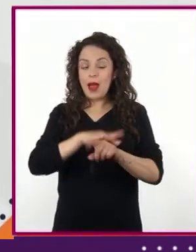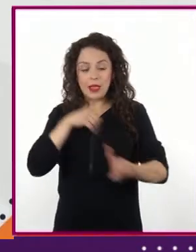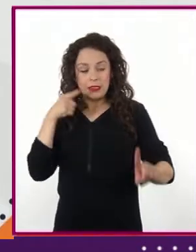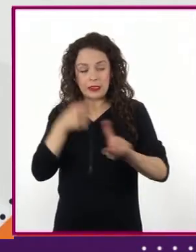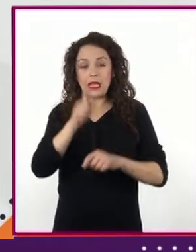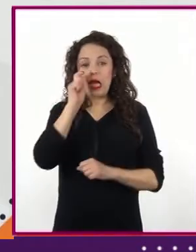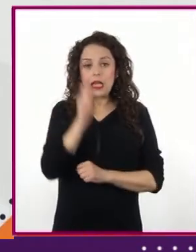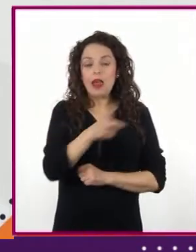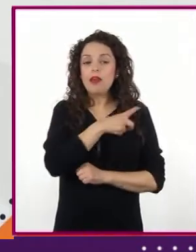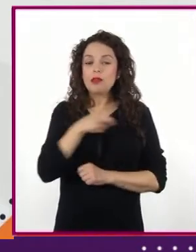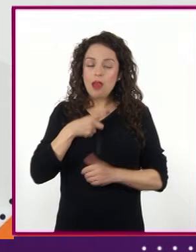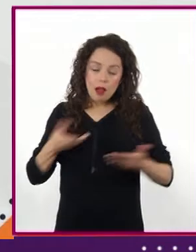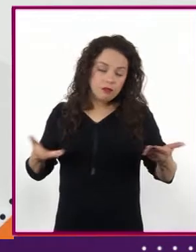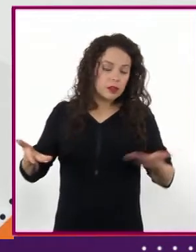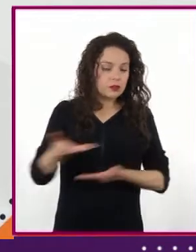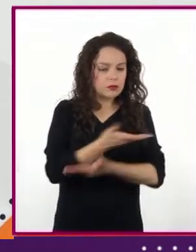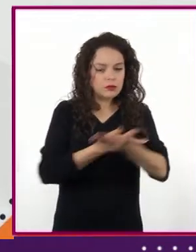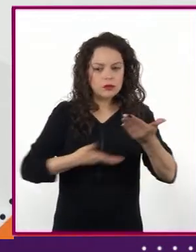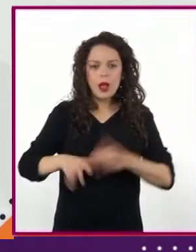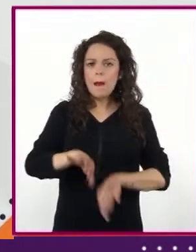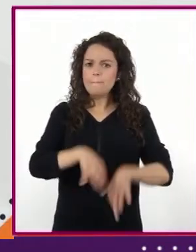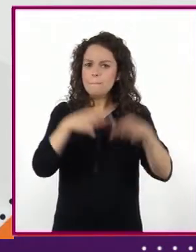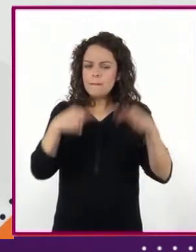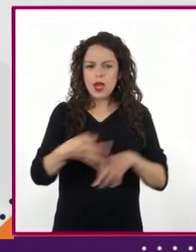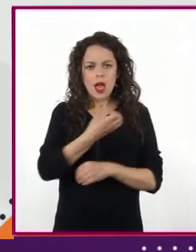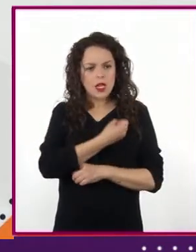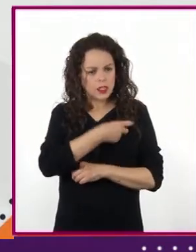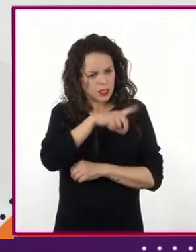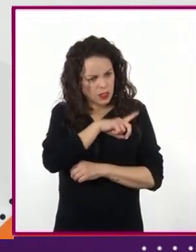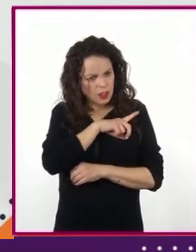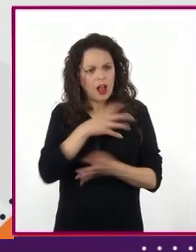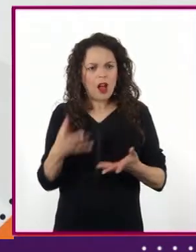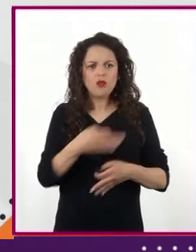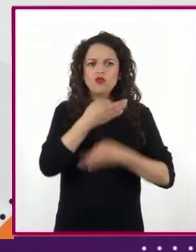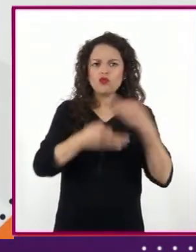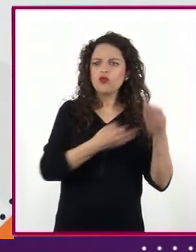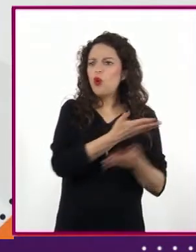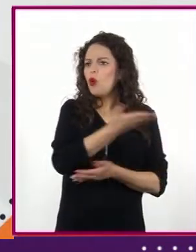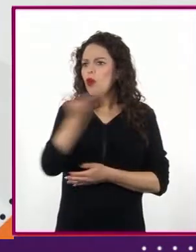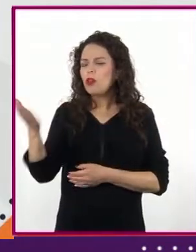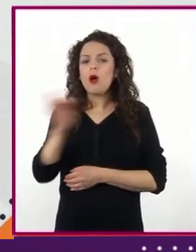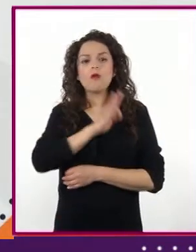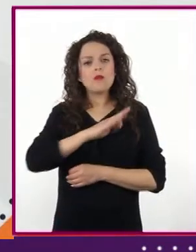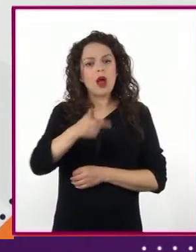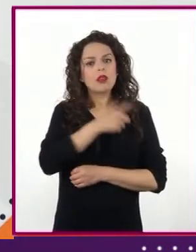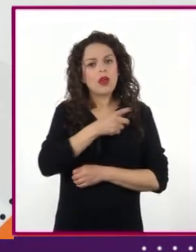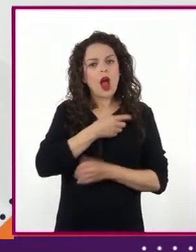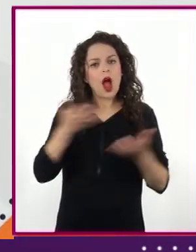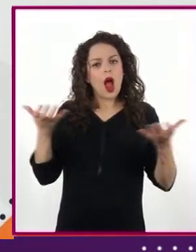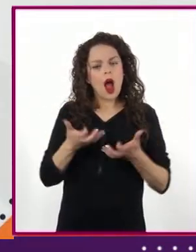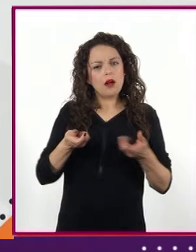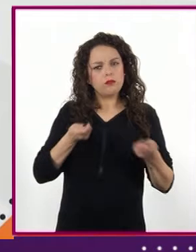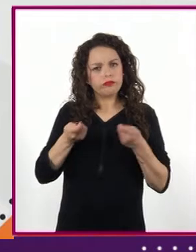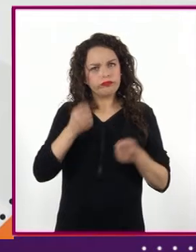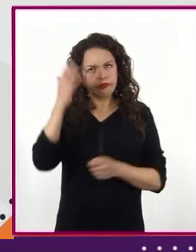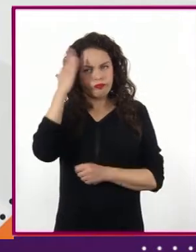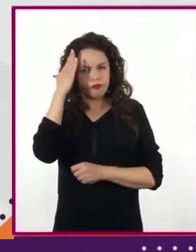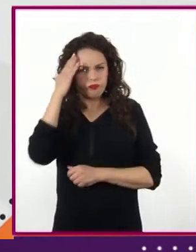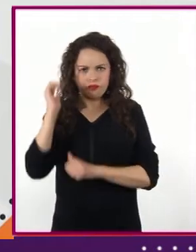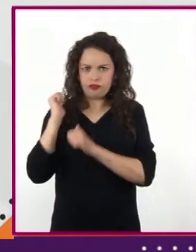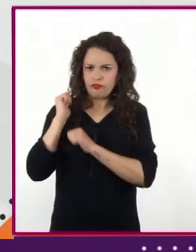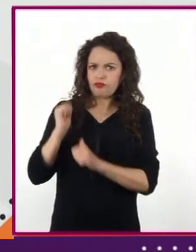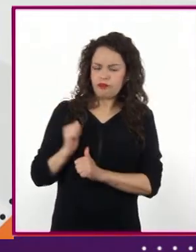mantener una convivencia más sana entre los pobladores y lograr que ellos solos pudieran regirse por sí mismos. Esto